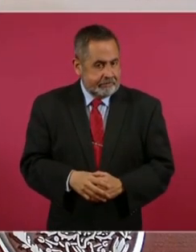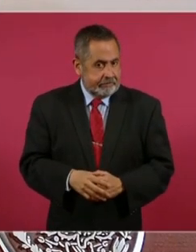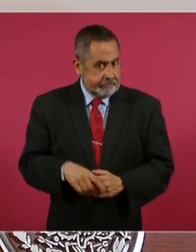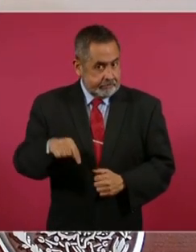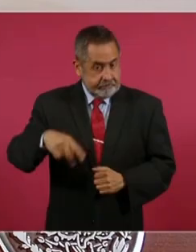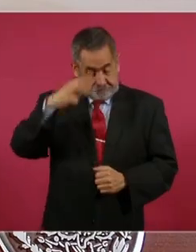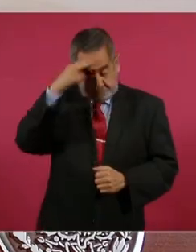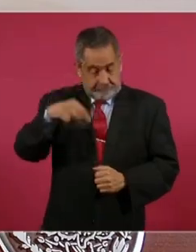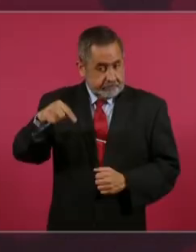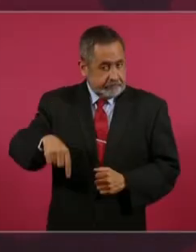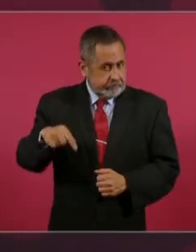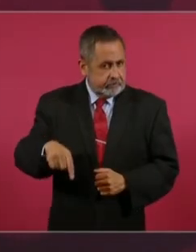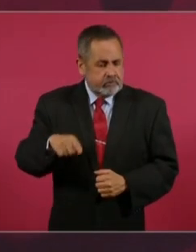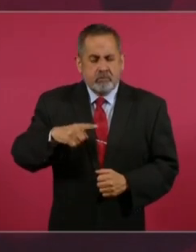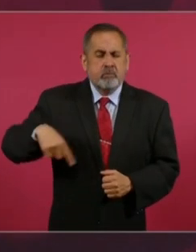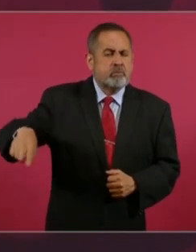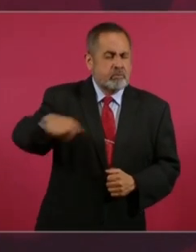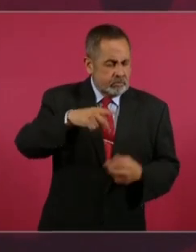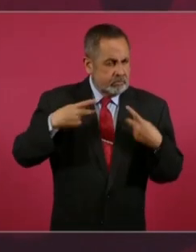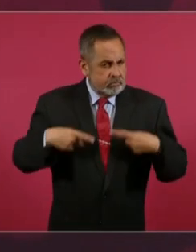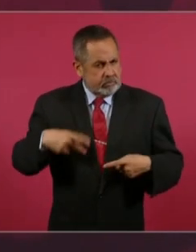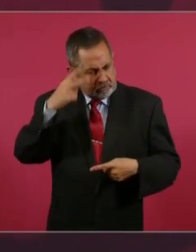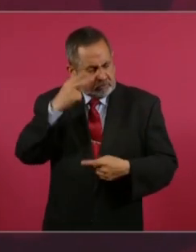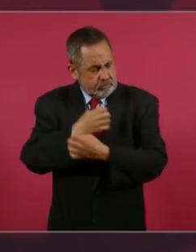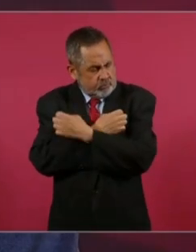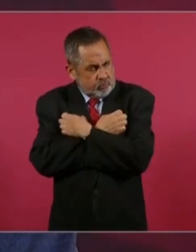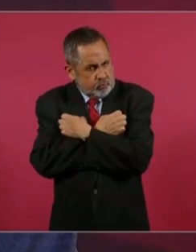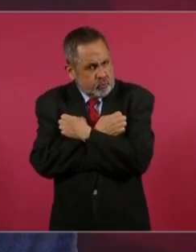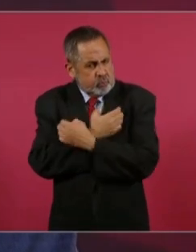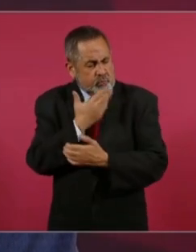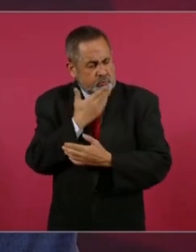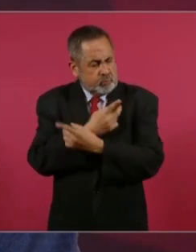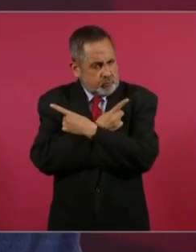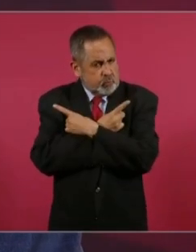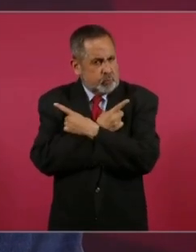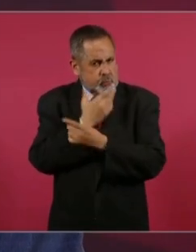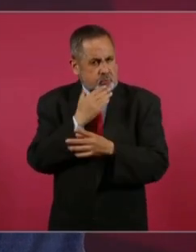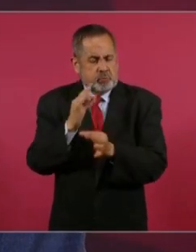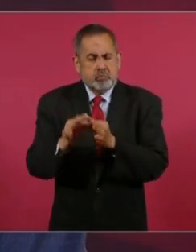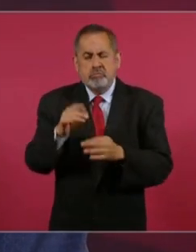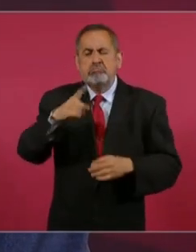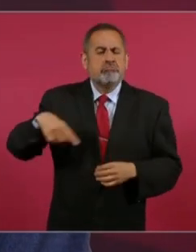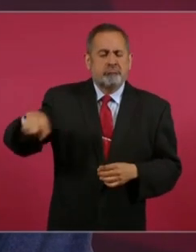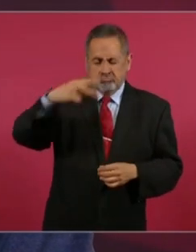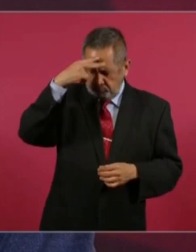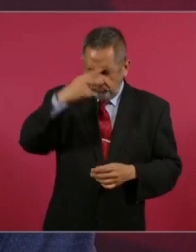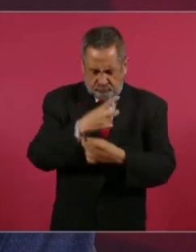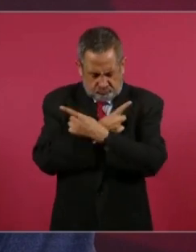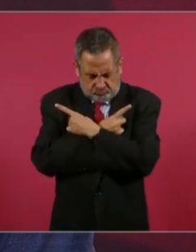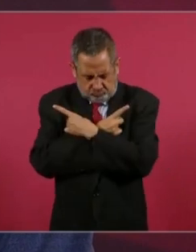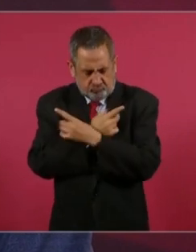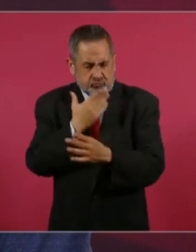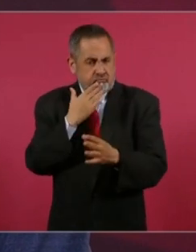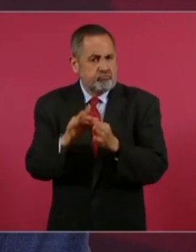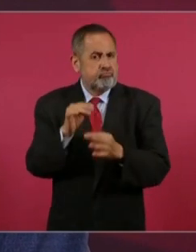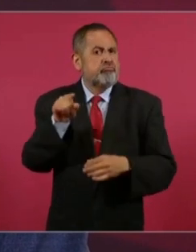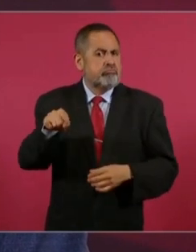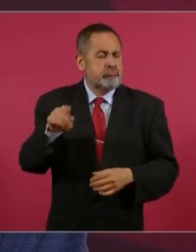en México es muy educada. El pueblo de México es muy educado,